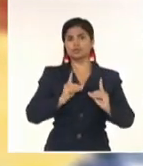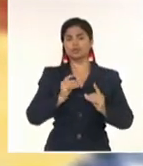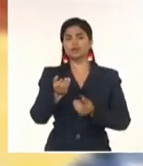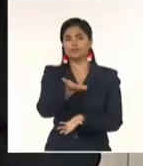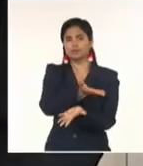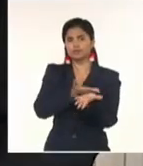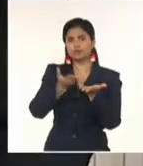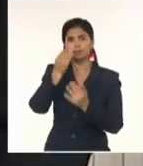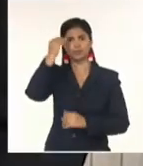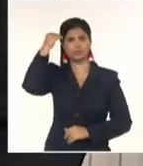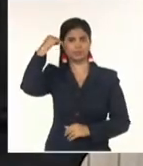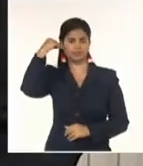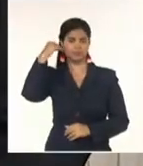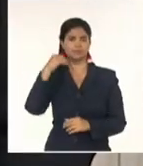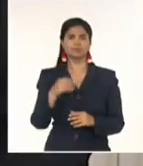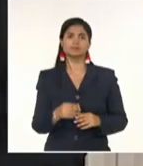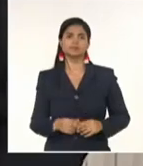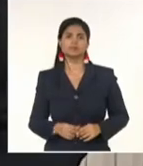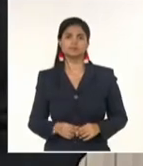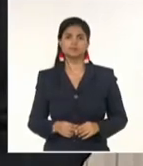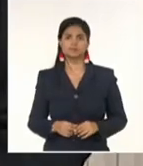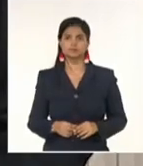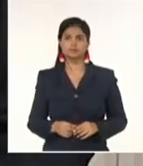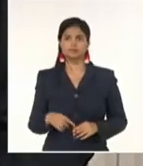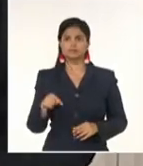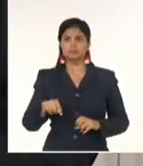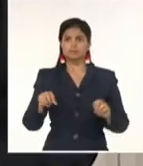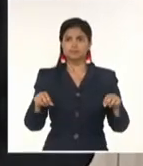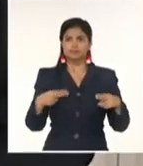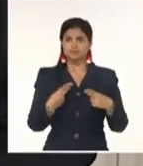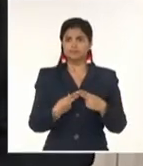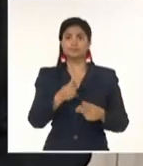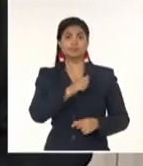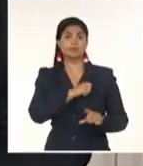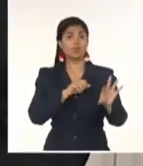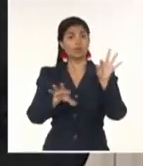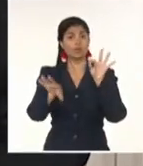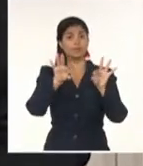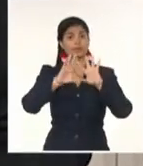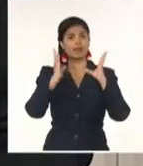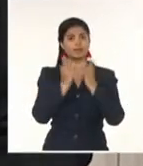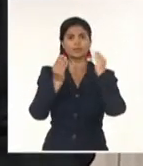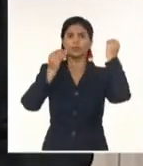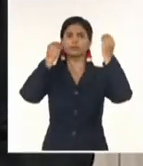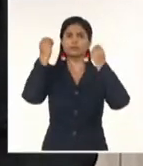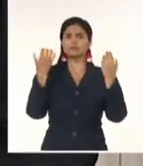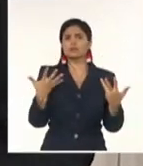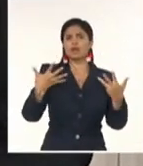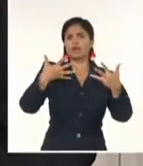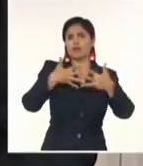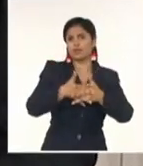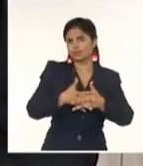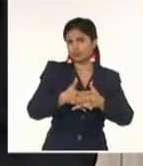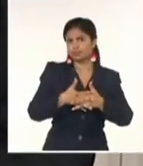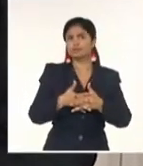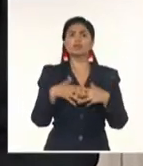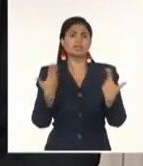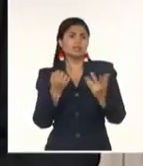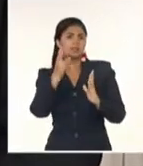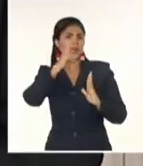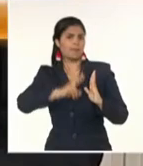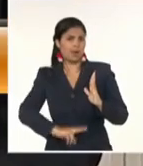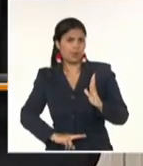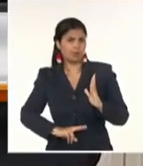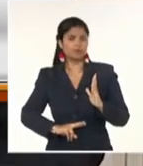de conocimientos. En este foro queremos invitar a todos a pensar juntos y crear conciencia sobre los valores del